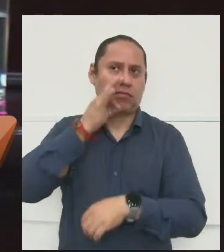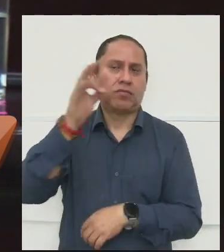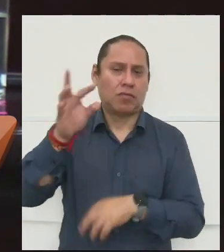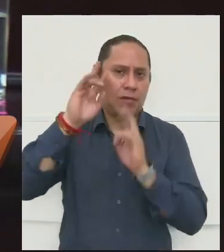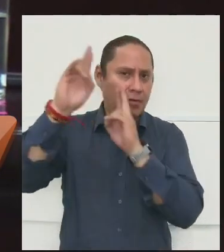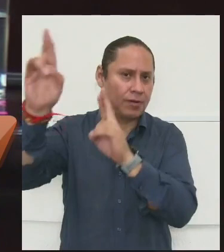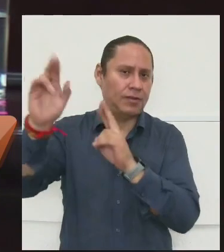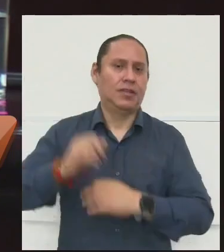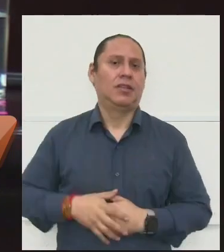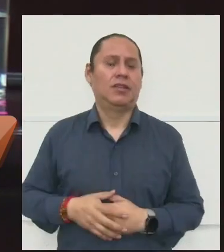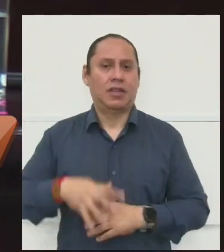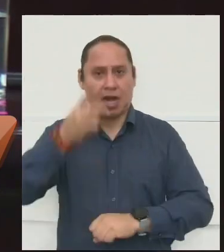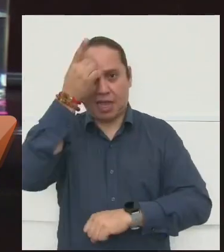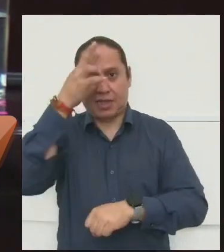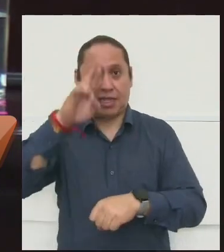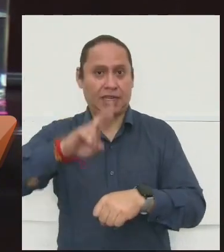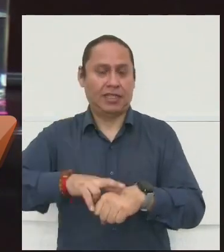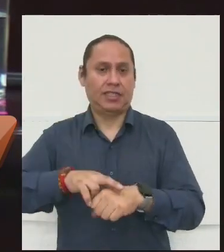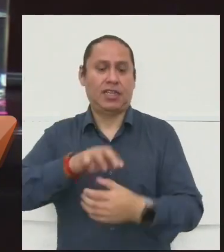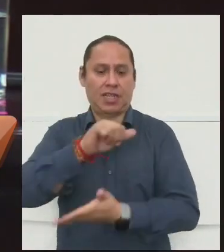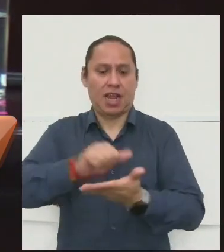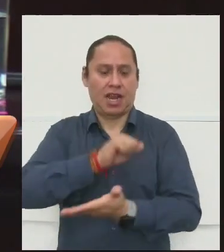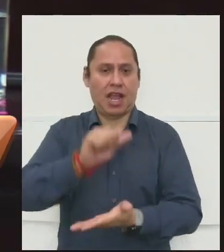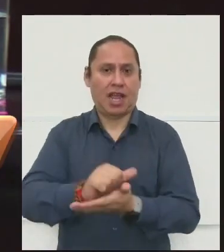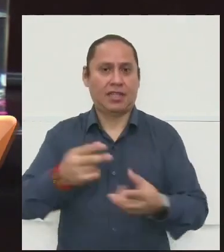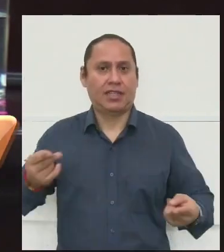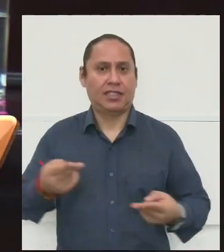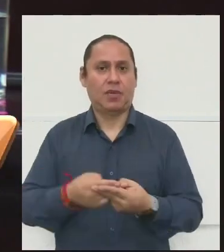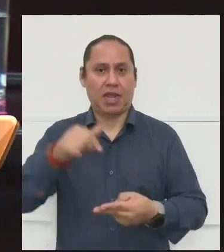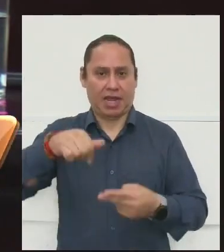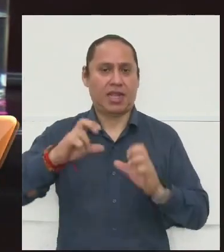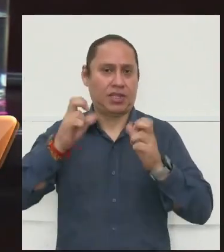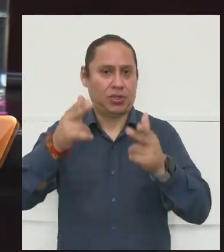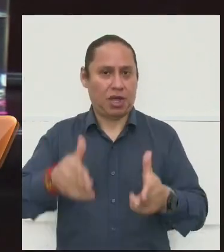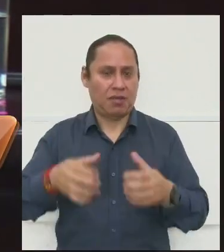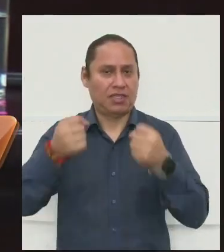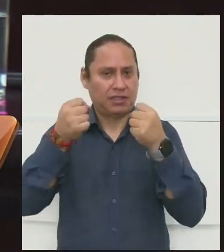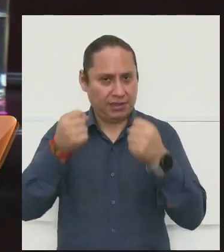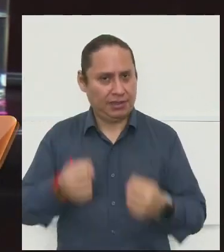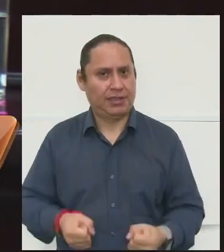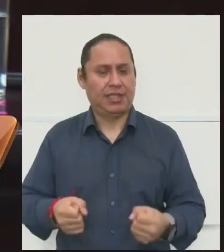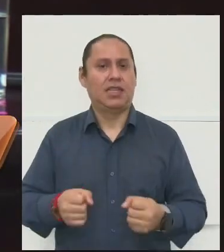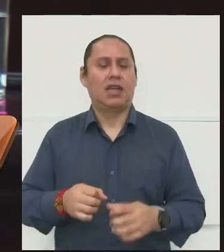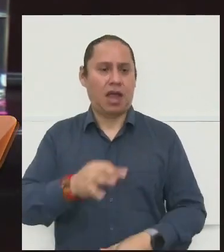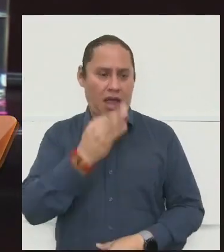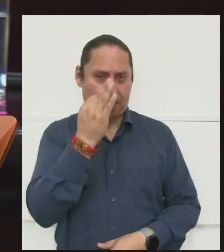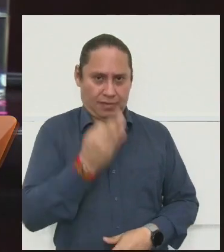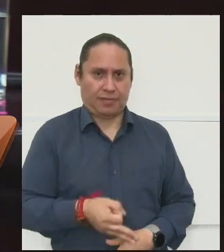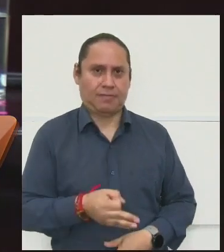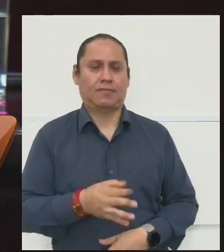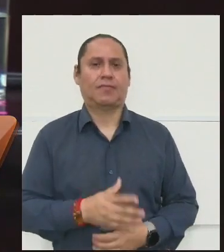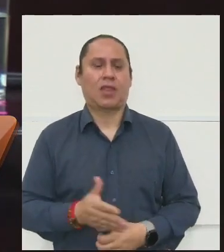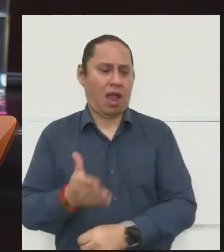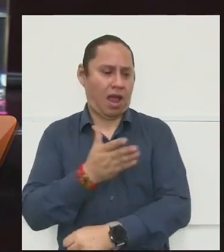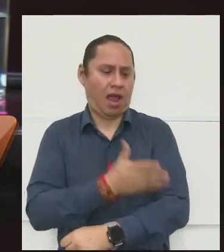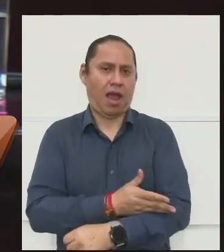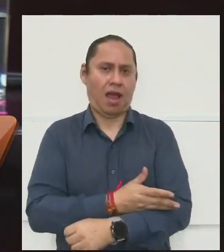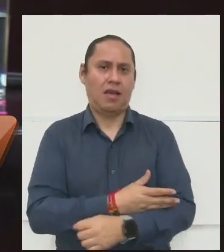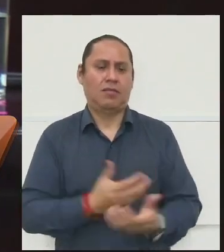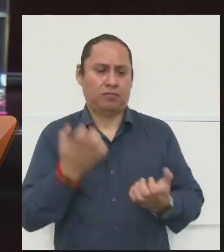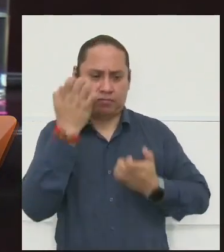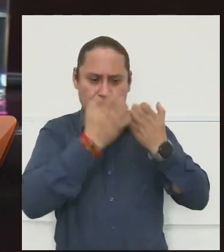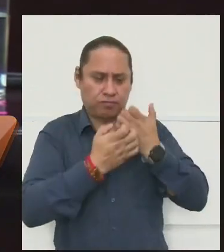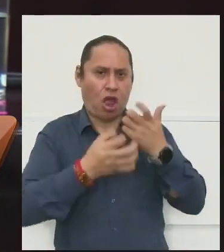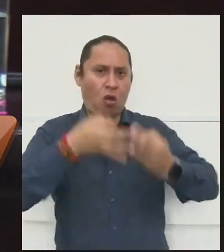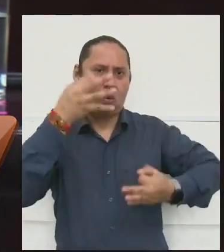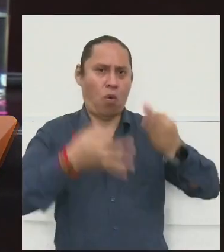respetuosamente a la dirección del registro civil del Estado de Chiapas a garantizar que se acepten previamente avaladas